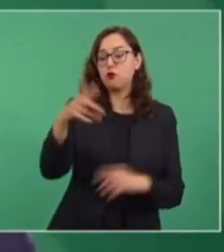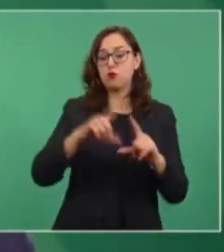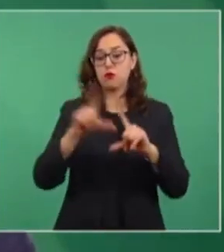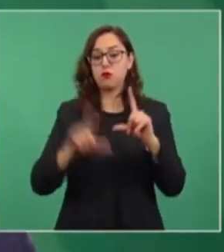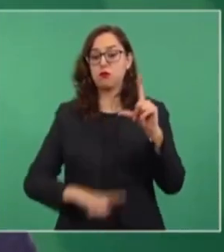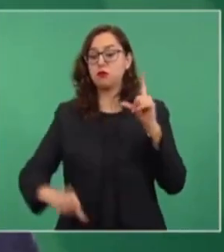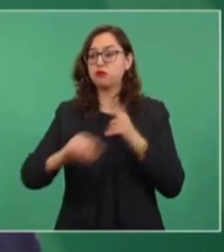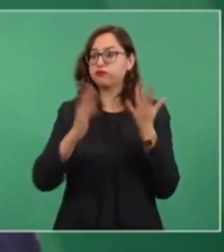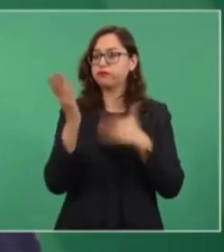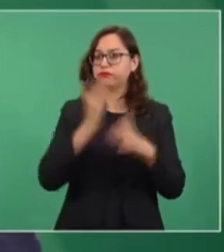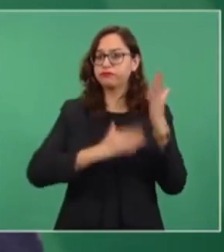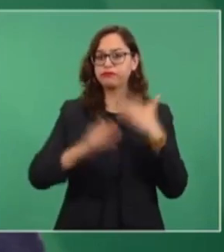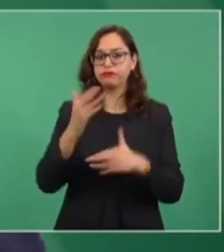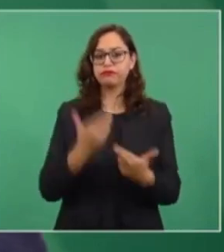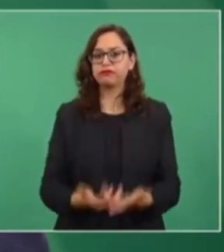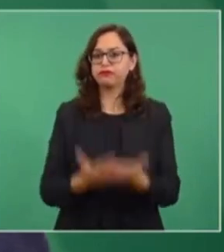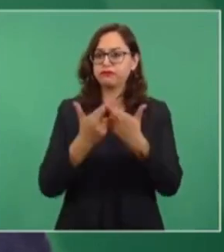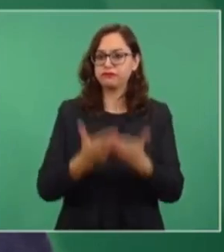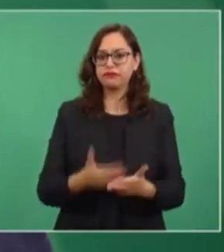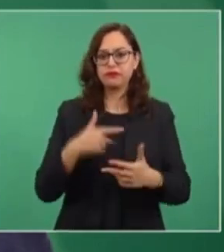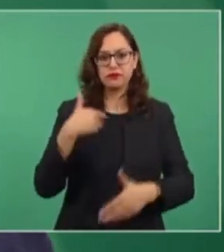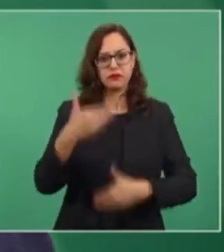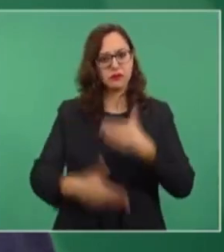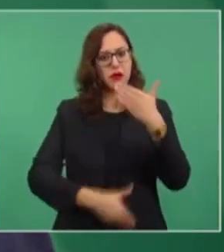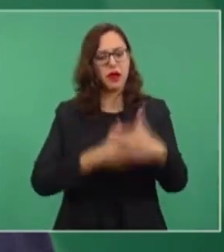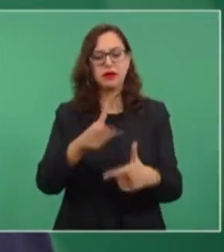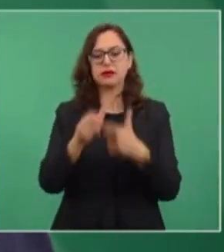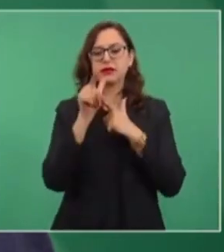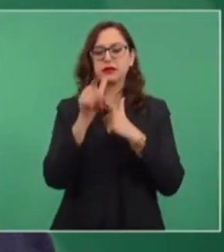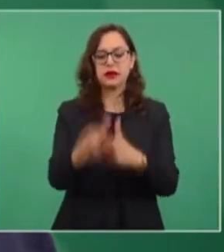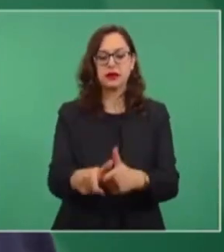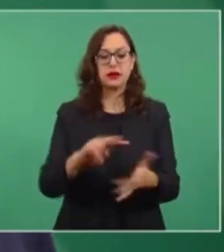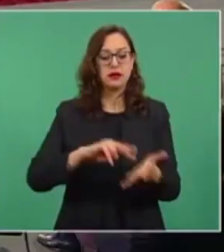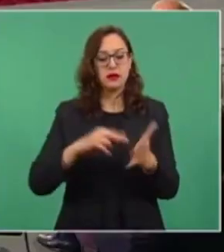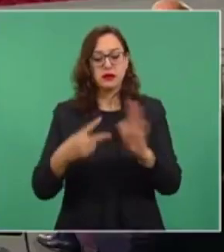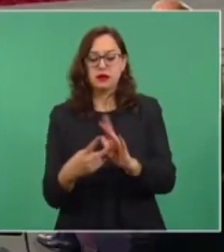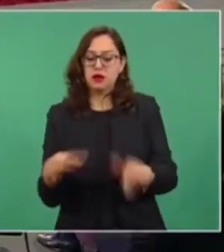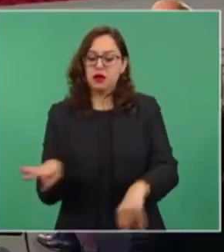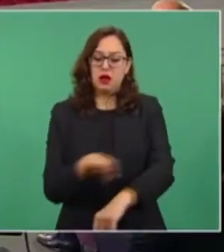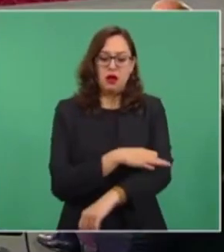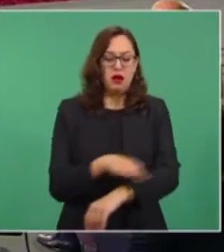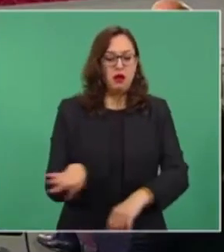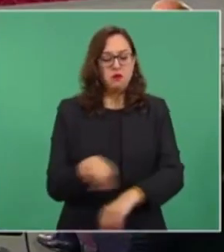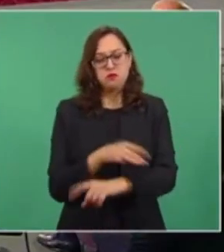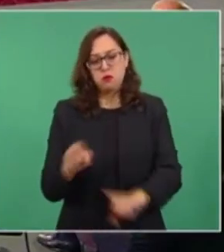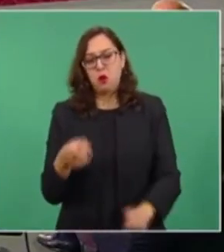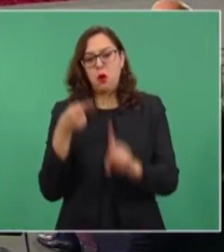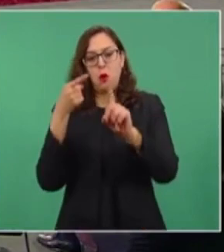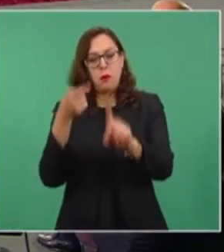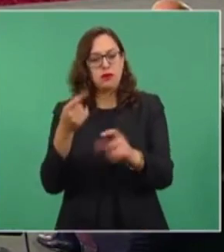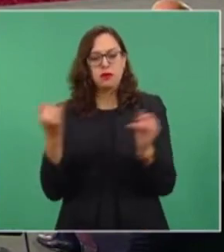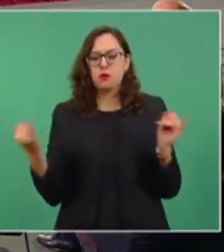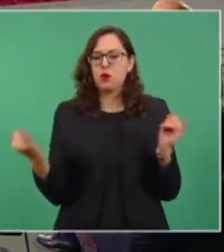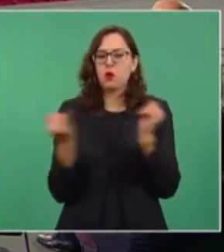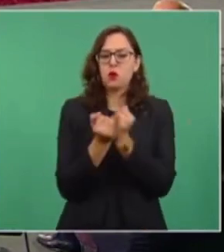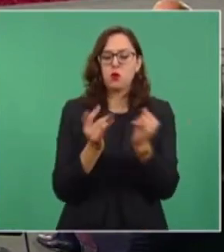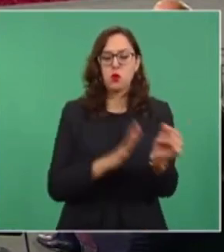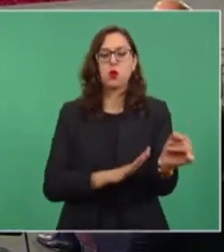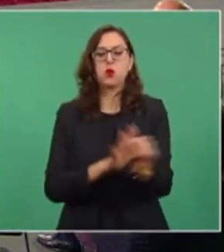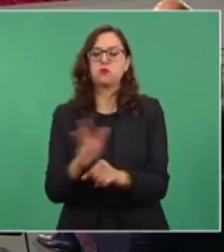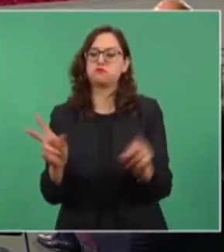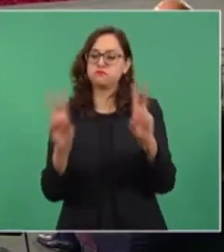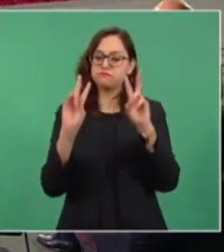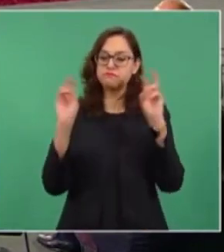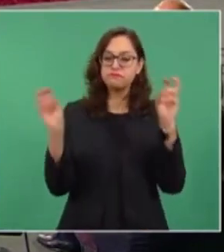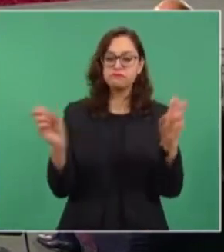autosuficiente. Los ingenieros y los arquitectos tenemos un punto de coincidencia. se manifiesta en una frase